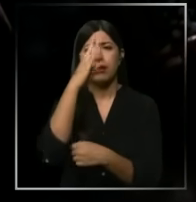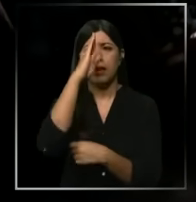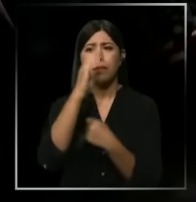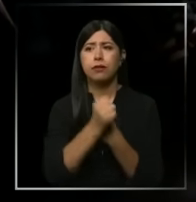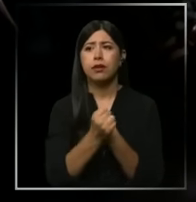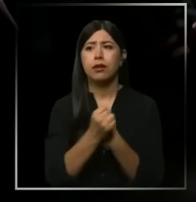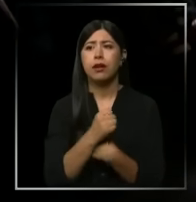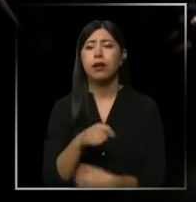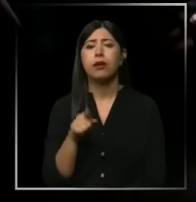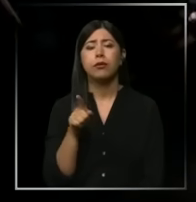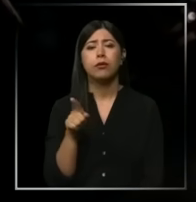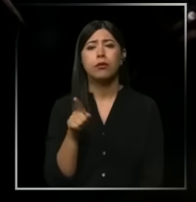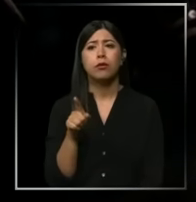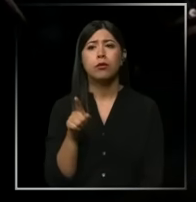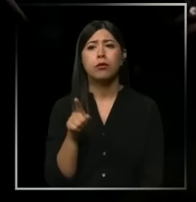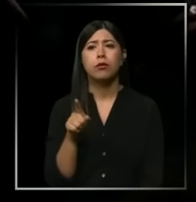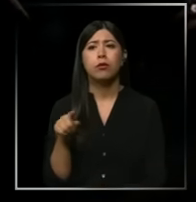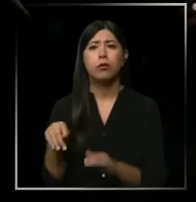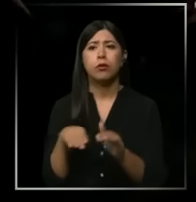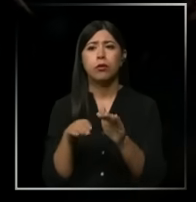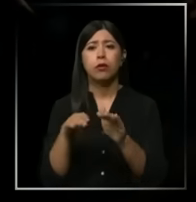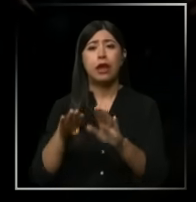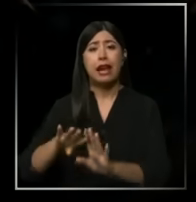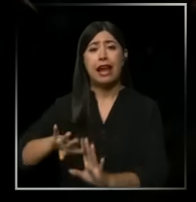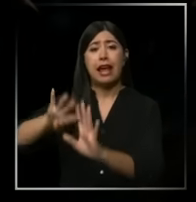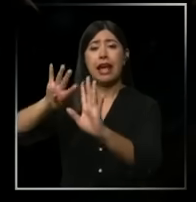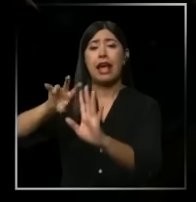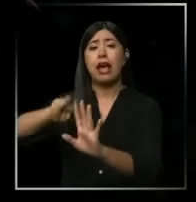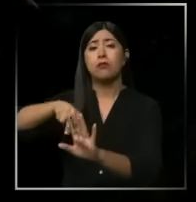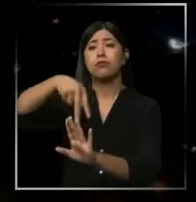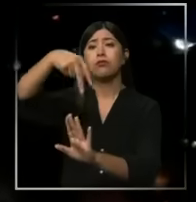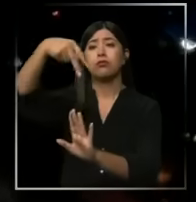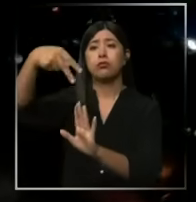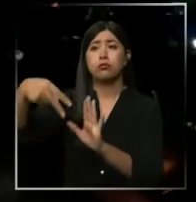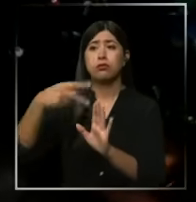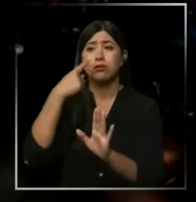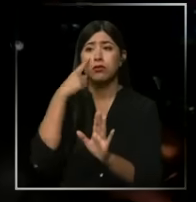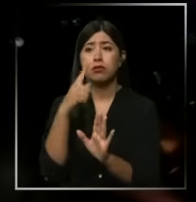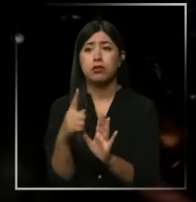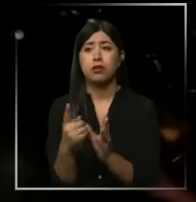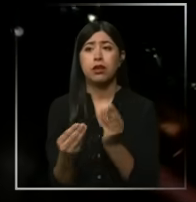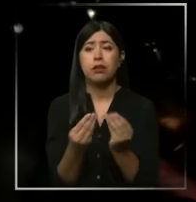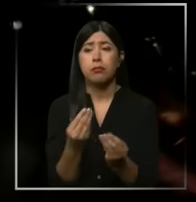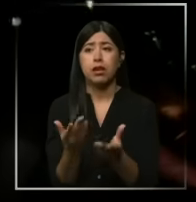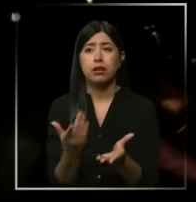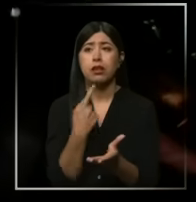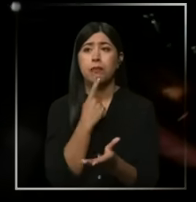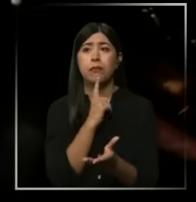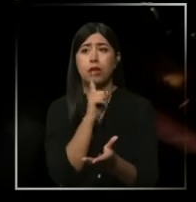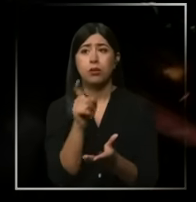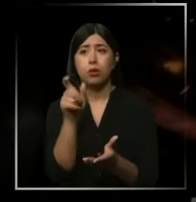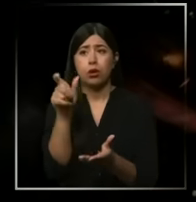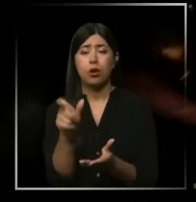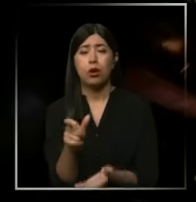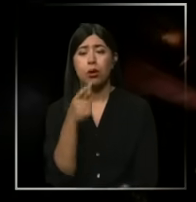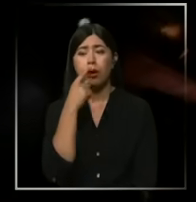van subiendo ahí la reja, y vamos a ver acá qué es lo que ha ocurrido. Le vamos a consultar acá al